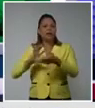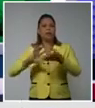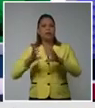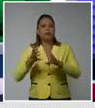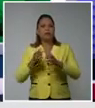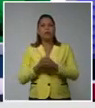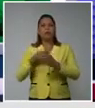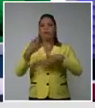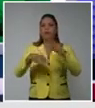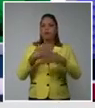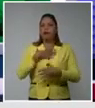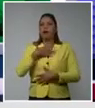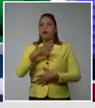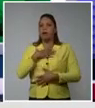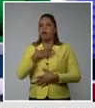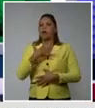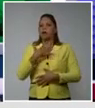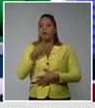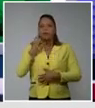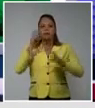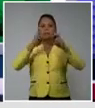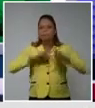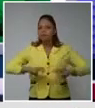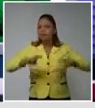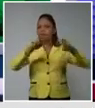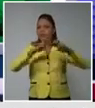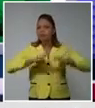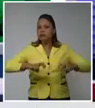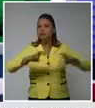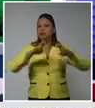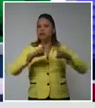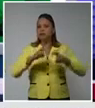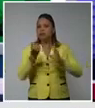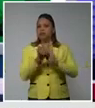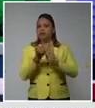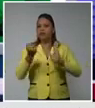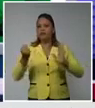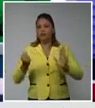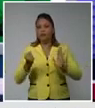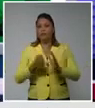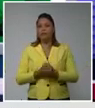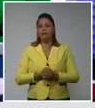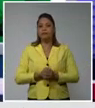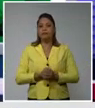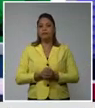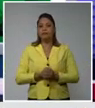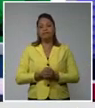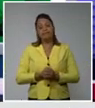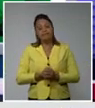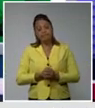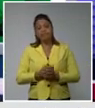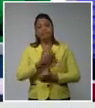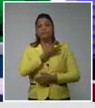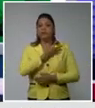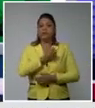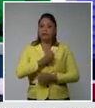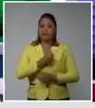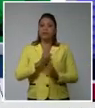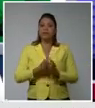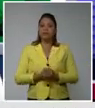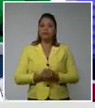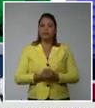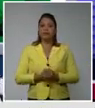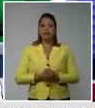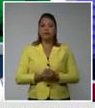hizo el estudio, se diagnosticó y lamentablemente, teniendo en cuenta algunas